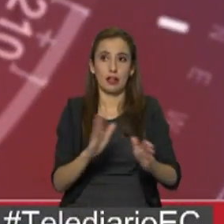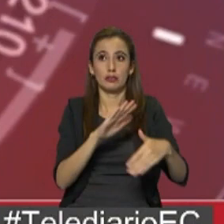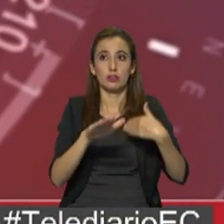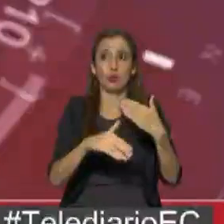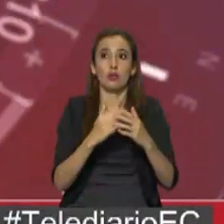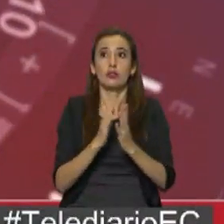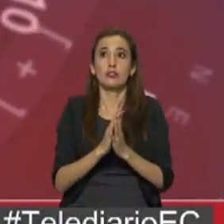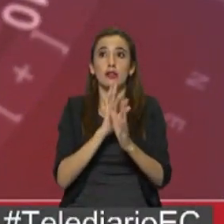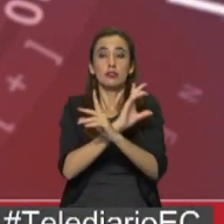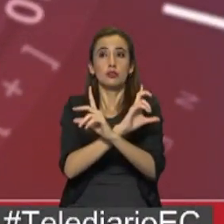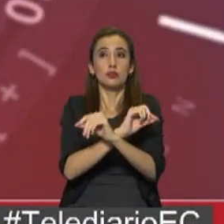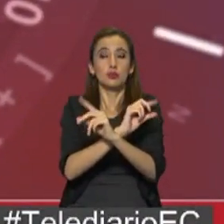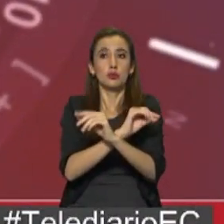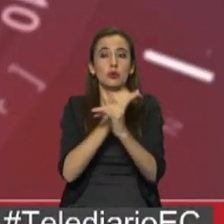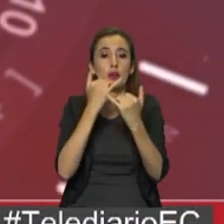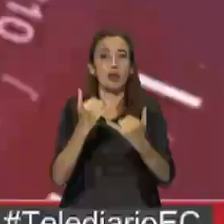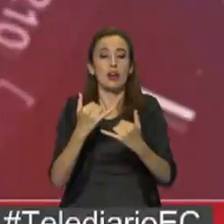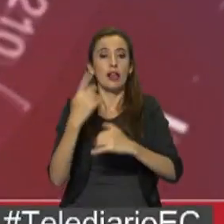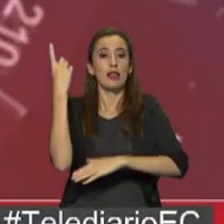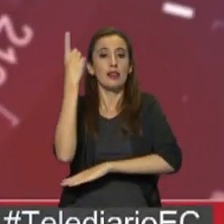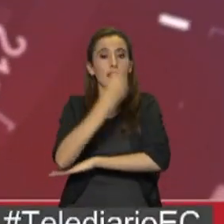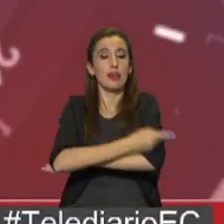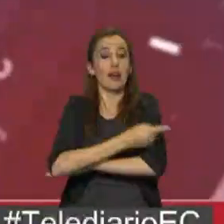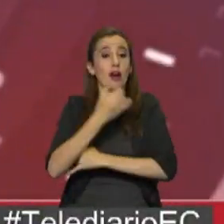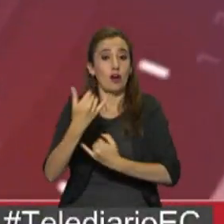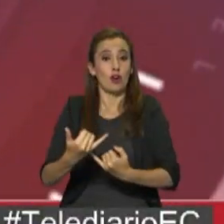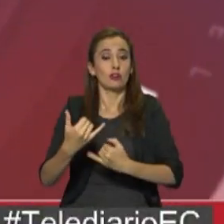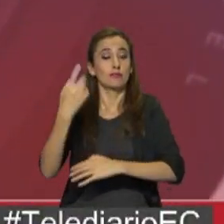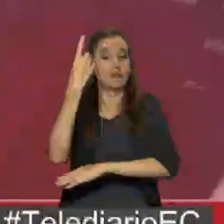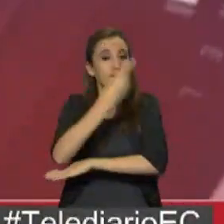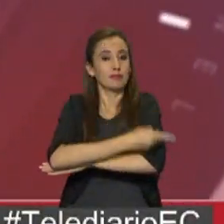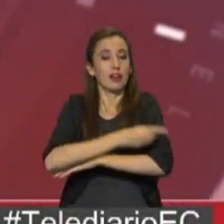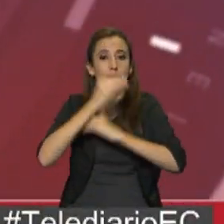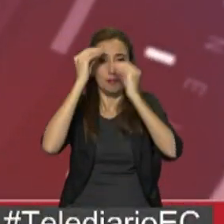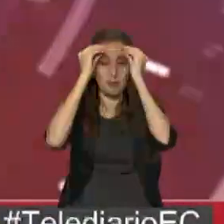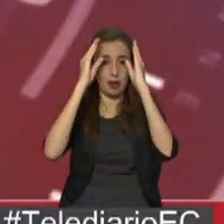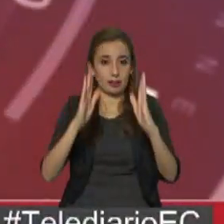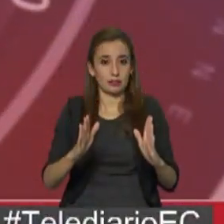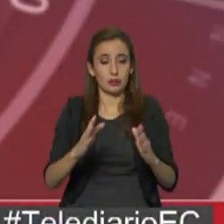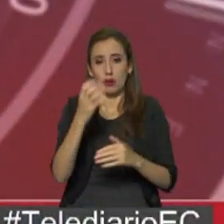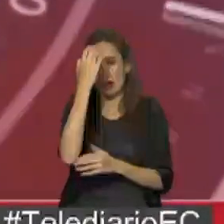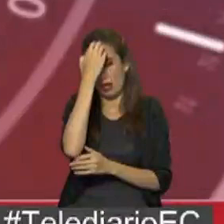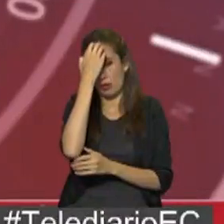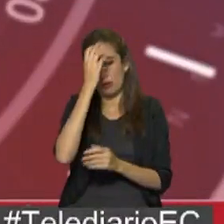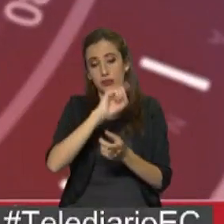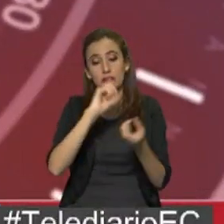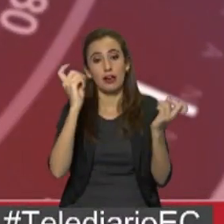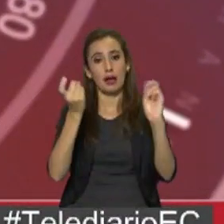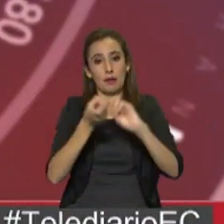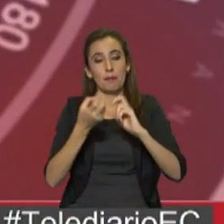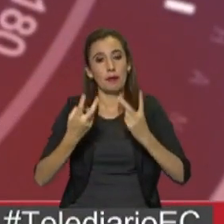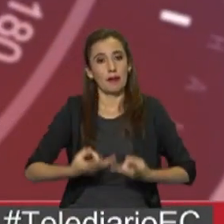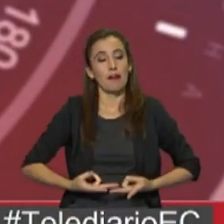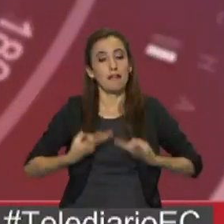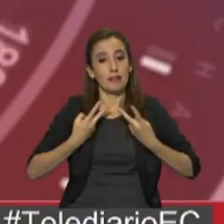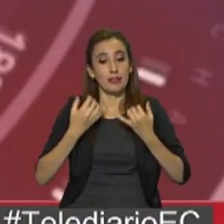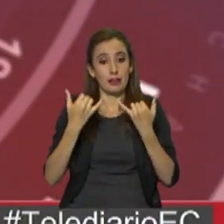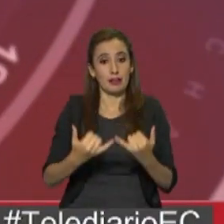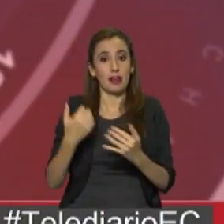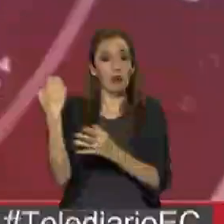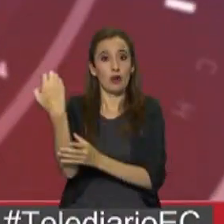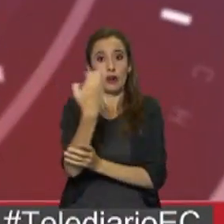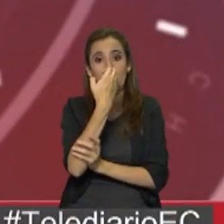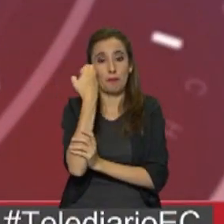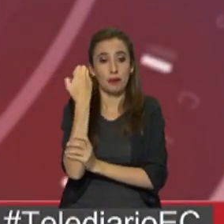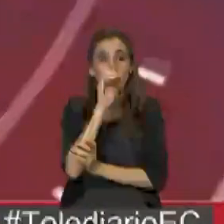en su cuenta de 'twitter' kramer se refirió al día del maestro y señaló que a través de la educación se transforman vidas y durante la emergencia cada